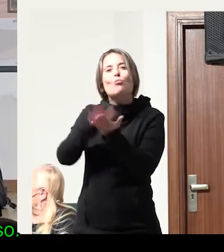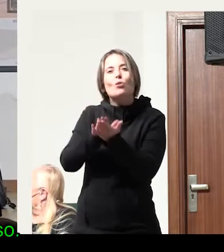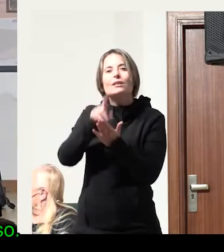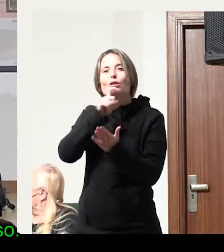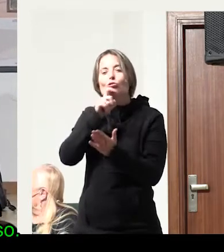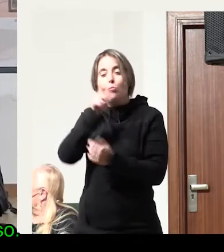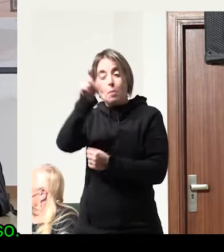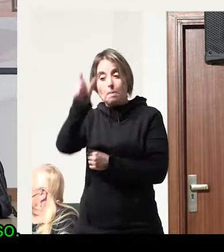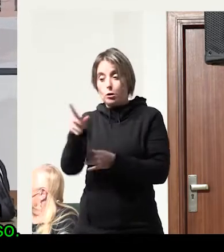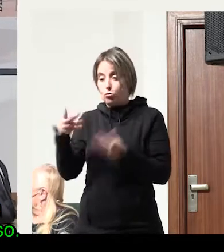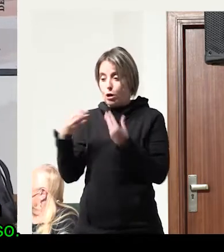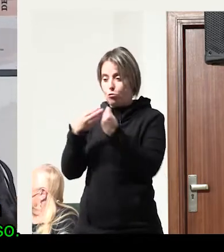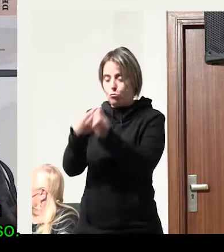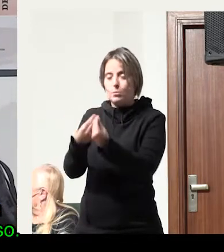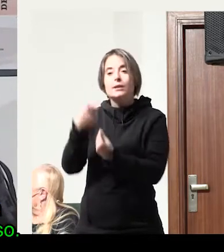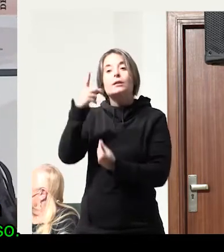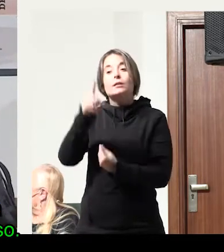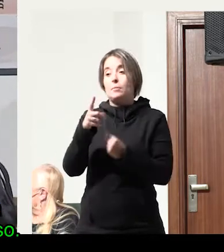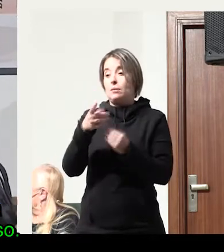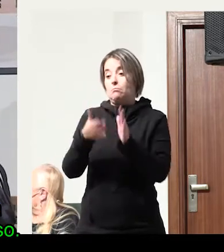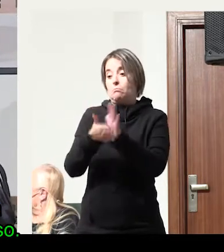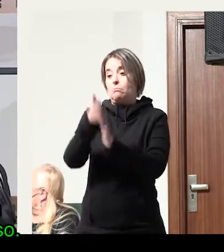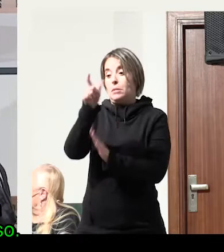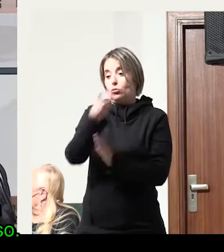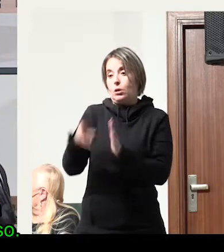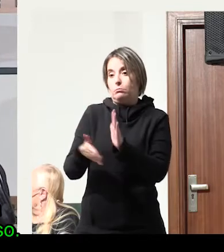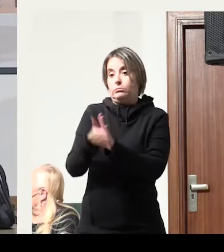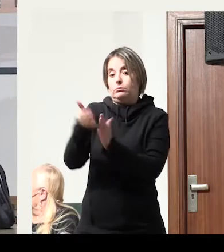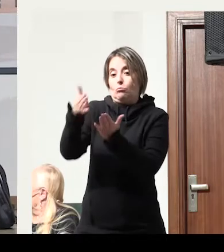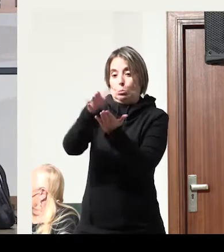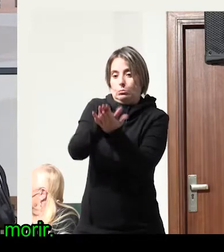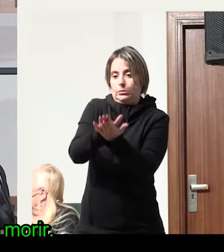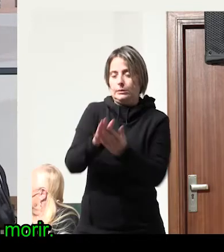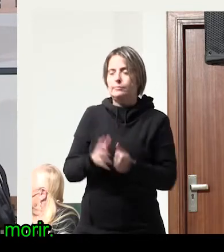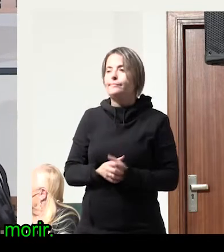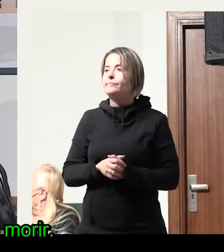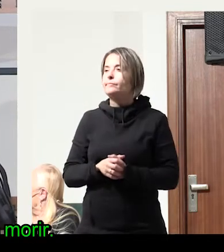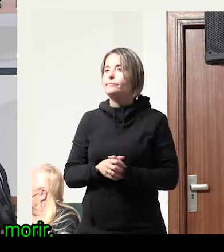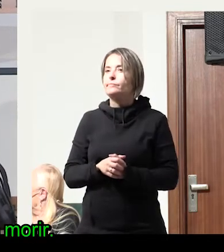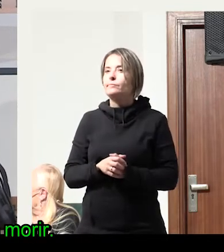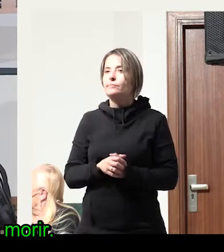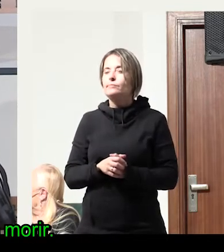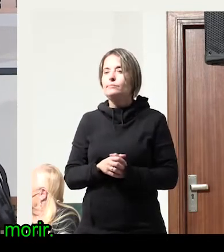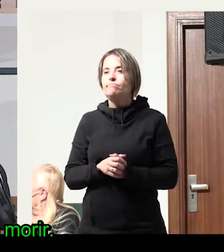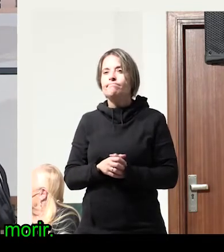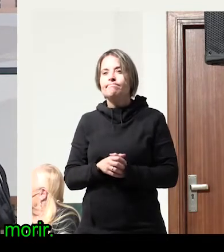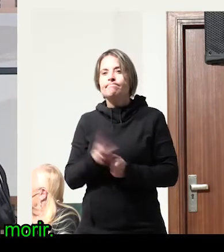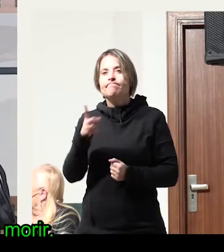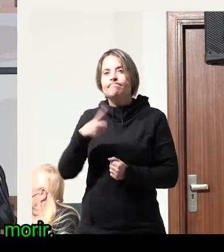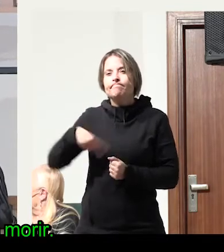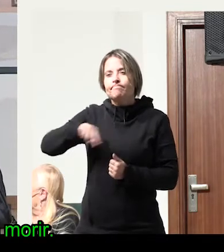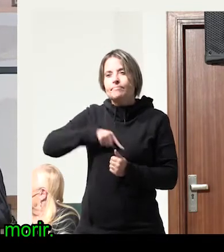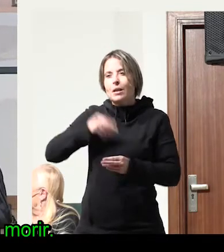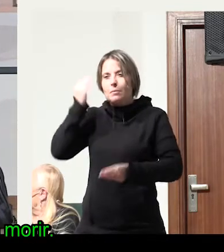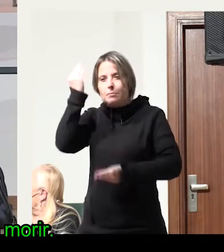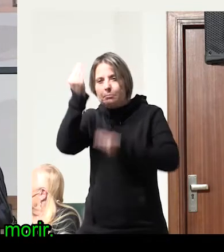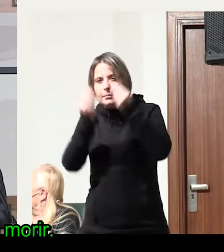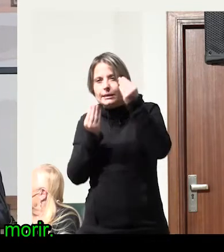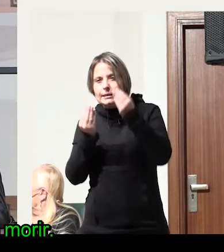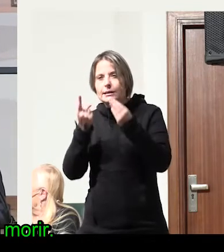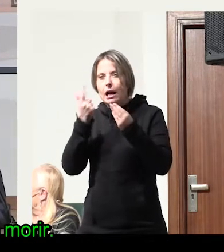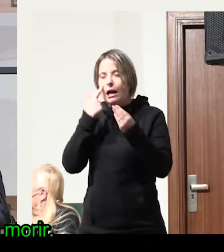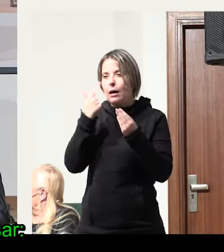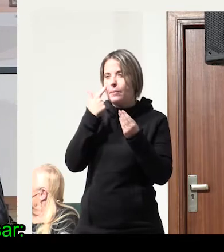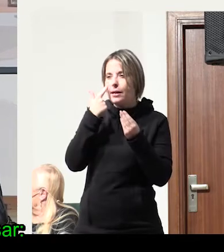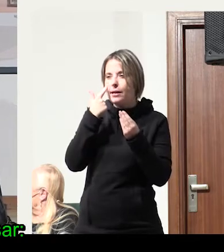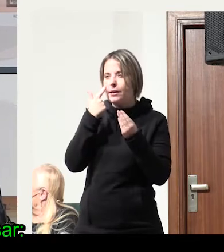acompaña, pero también de la persona que se va a morir, en este caso, ¿no? Hablando de la muerte. ¿Podemos pensar si hay un arte feminista de acompañar